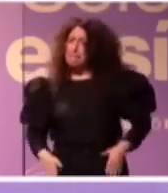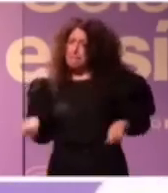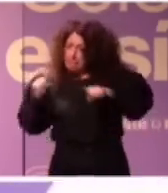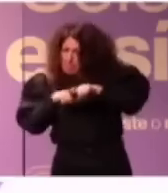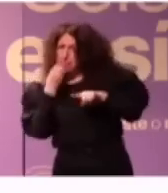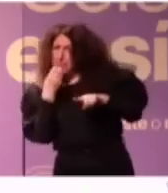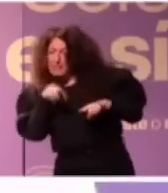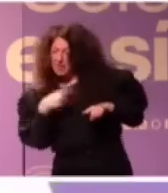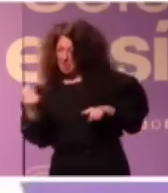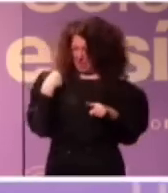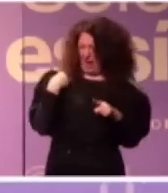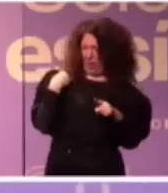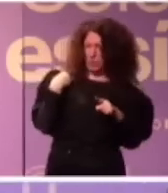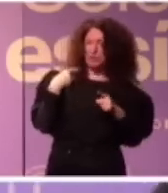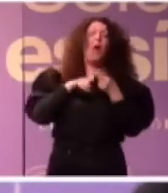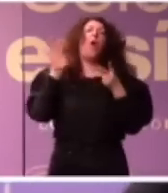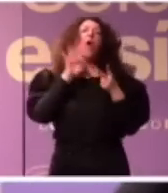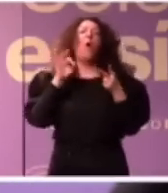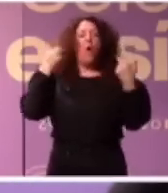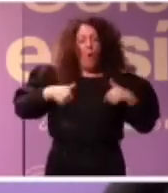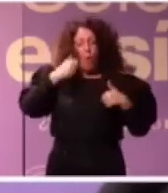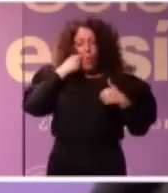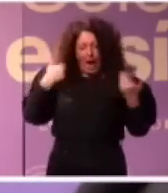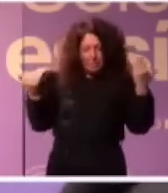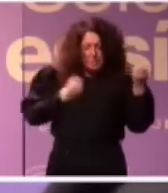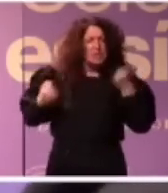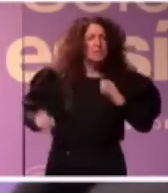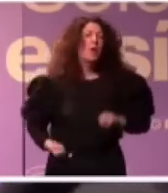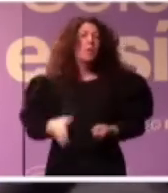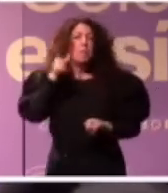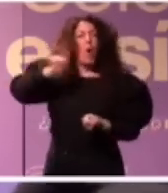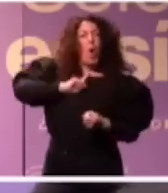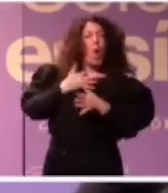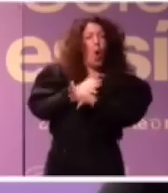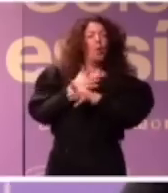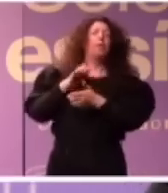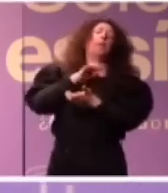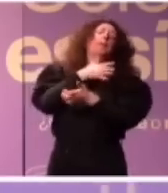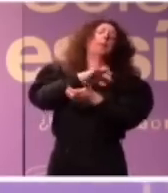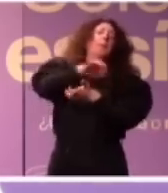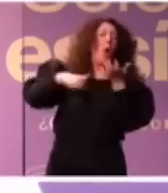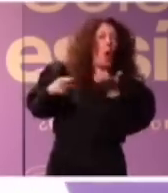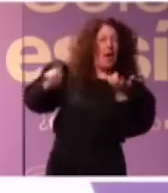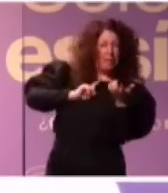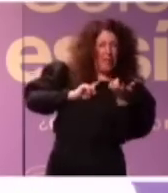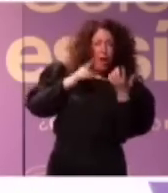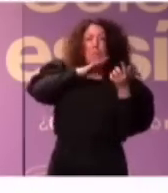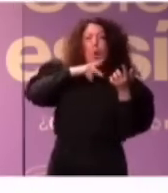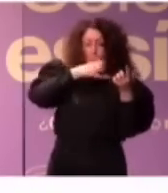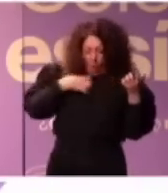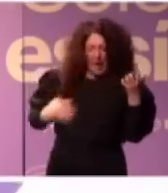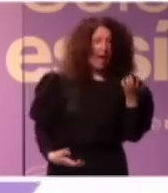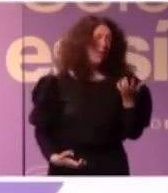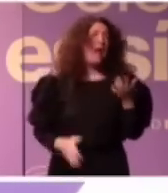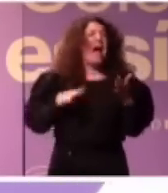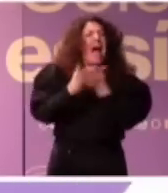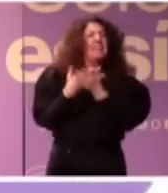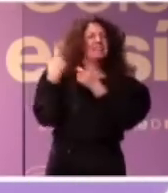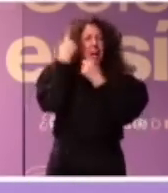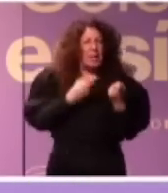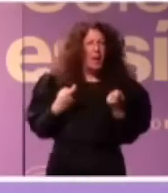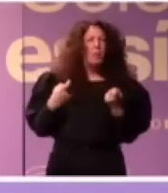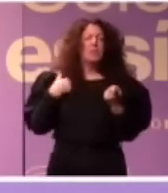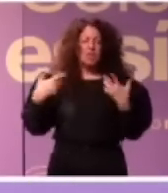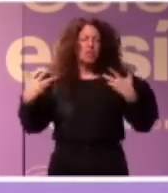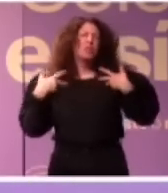preguntaba cuánto demorado estaba tu cuerpo por la violencia que había ejercido tu agresor sobre ti, que ponía en cuestión que